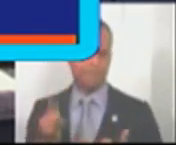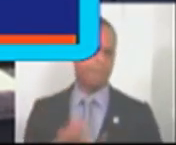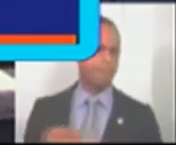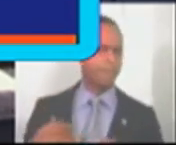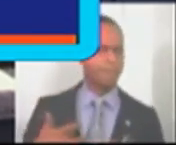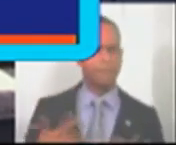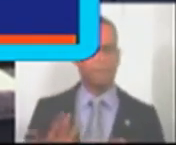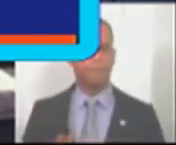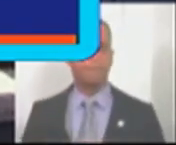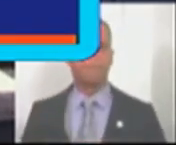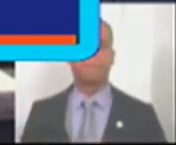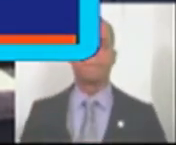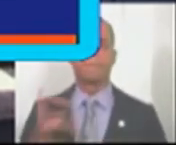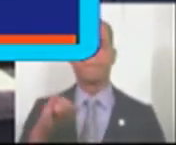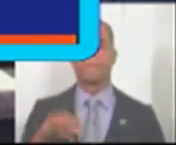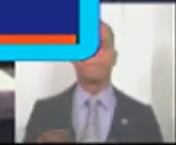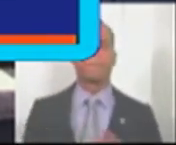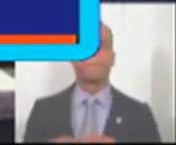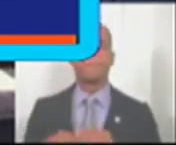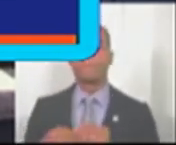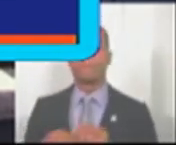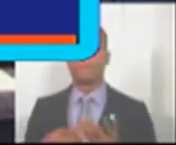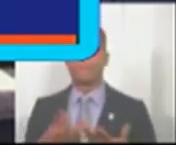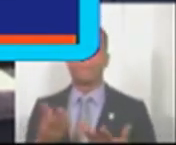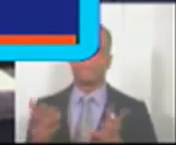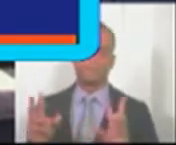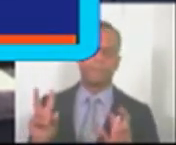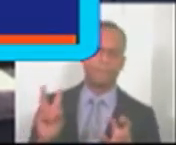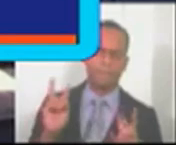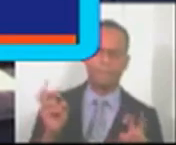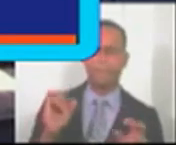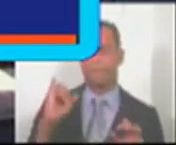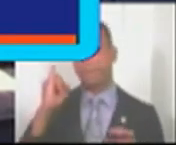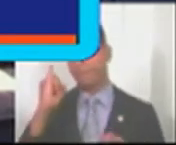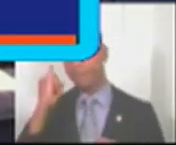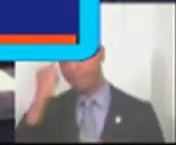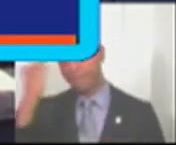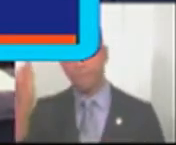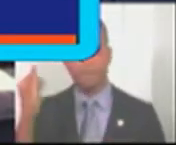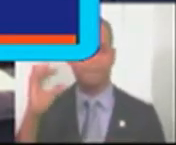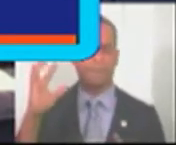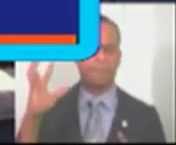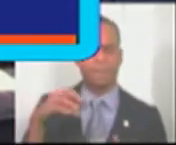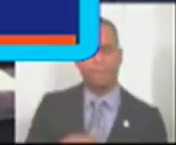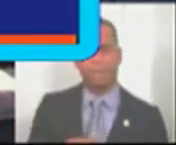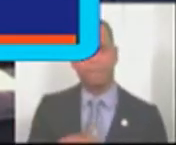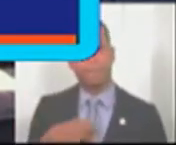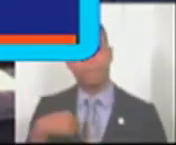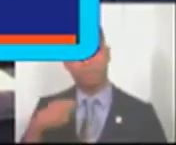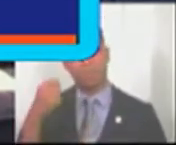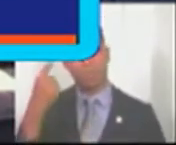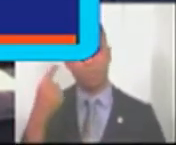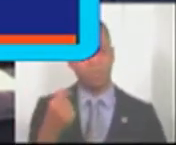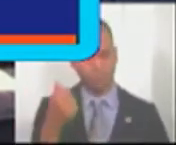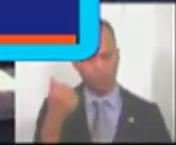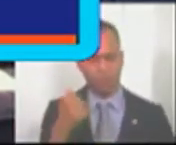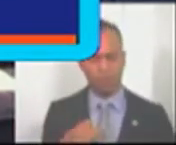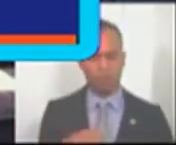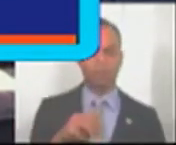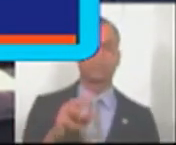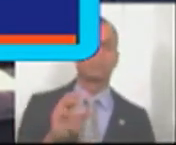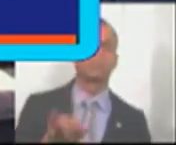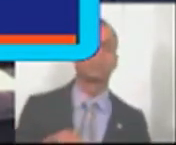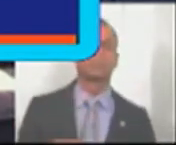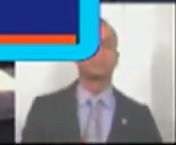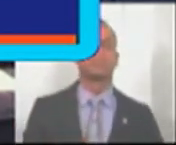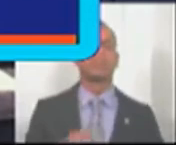Sí. Acumulación de reivindicaciones, de ideología, etcétera. Yo me acordé, bueno, eso de la miopía